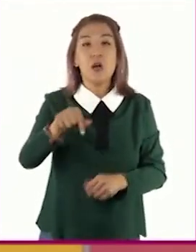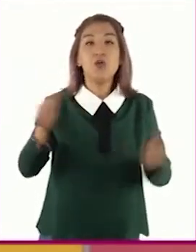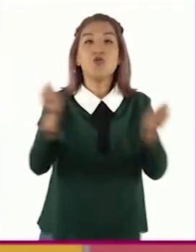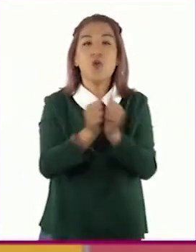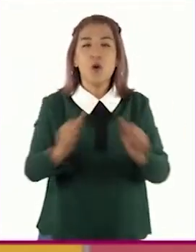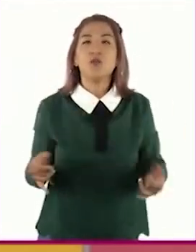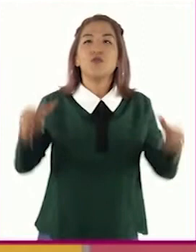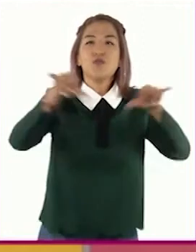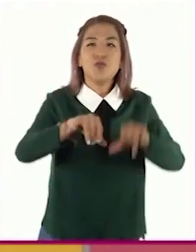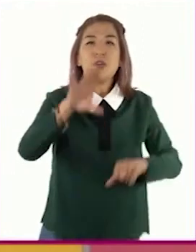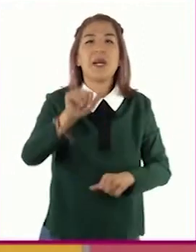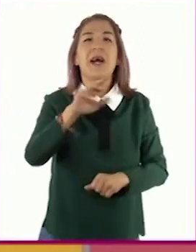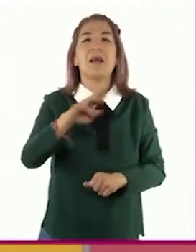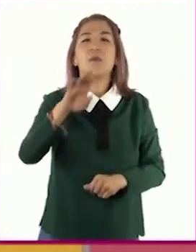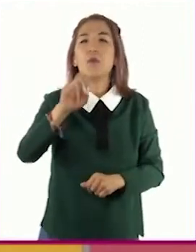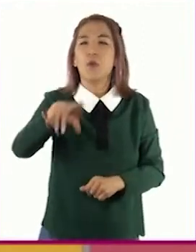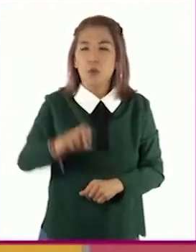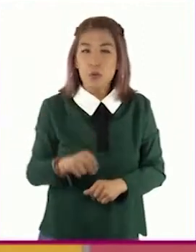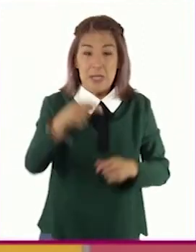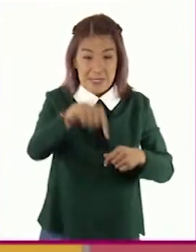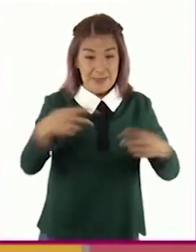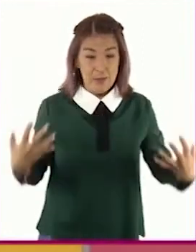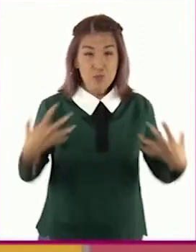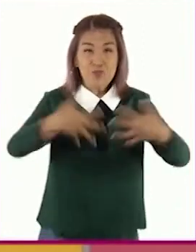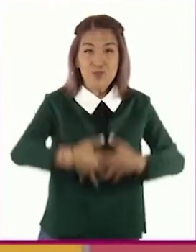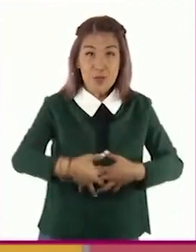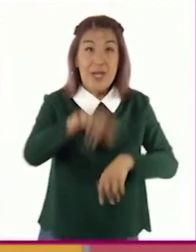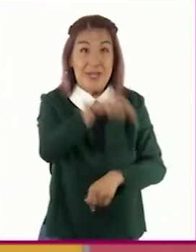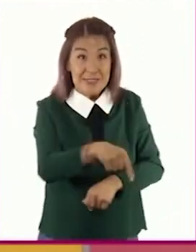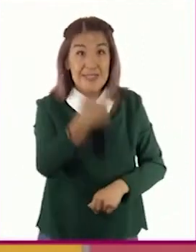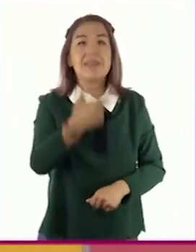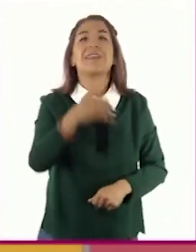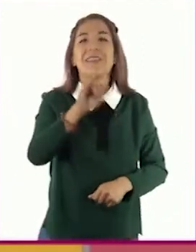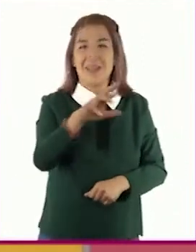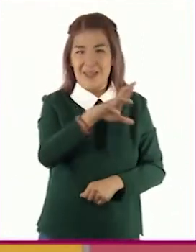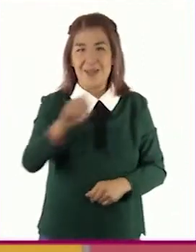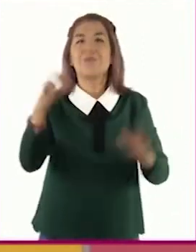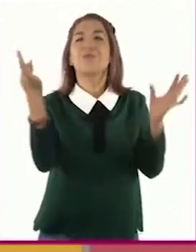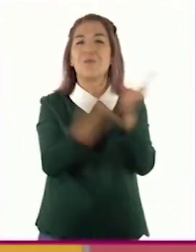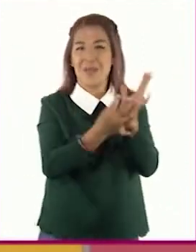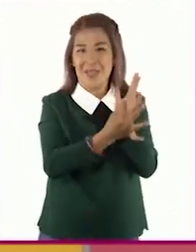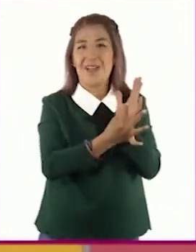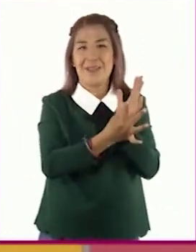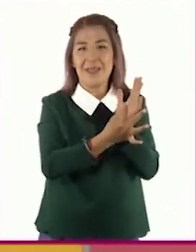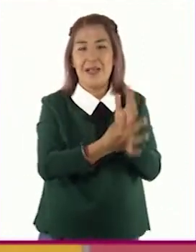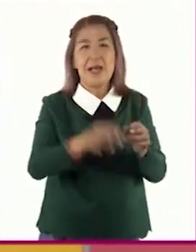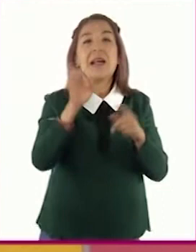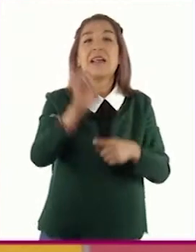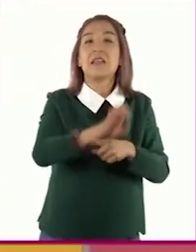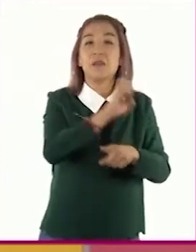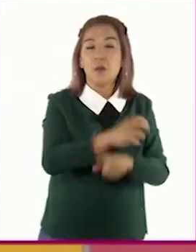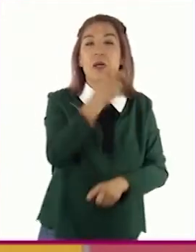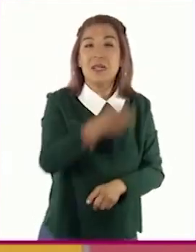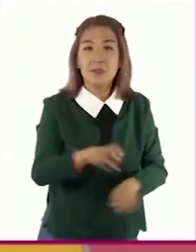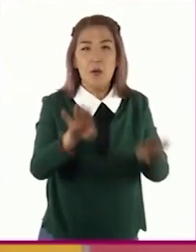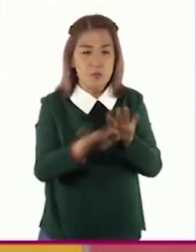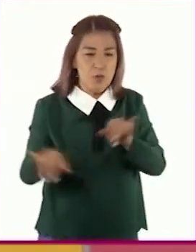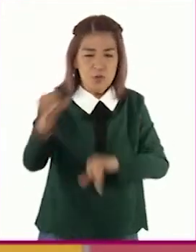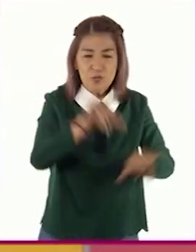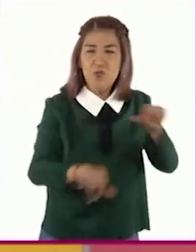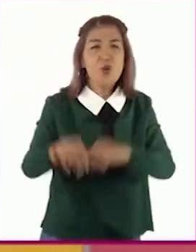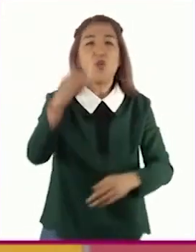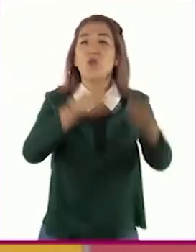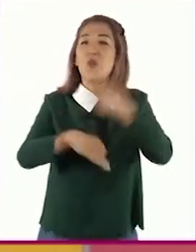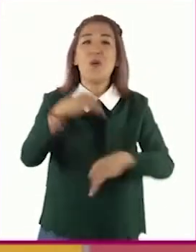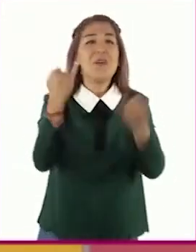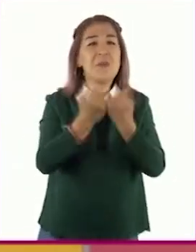carbono y entonces finalmente el producto, ese sí ya es el hierro metálico. ¿Okay? Entonces, así lo hicieron nuestros antiguos.